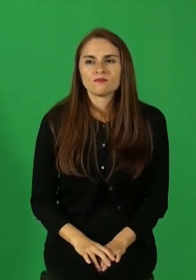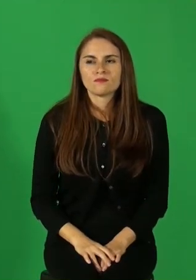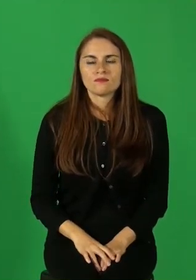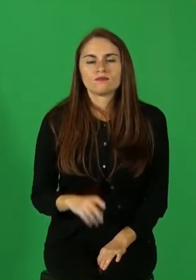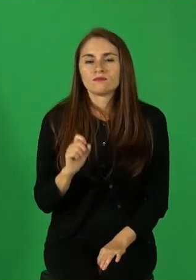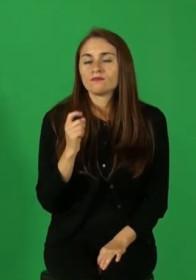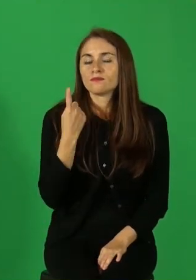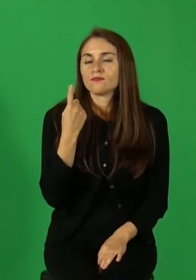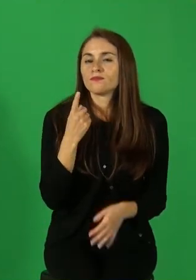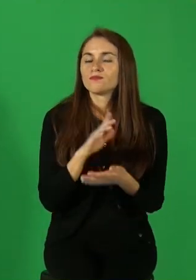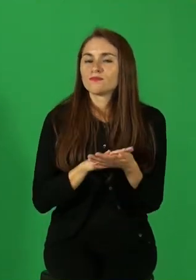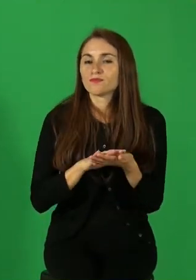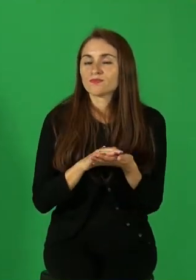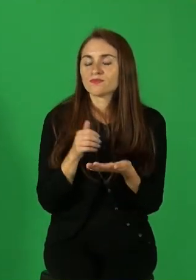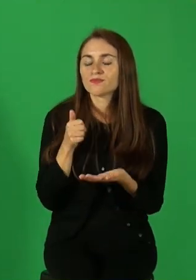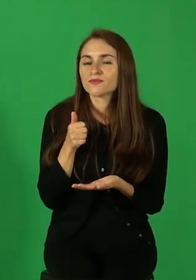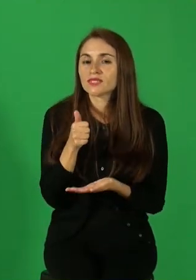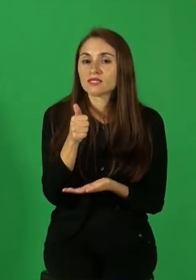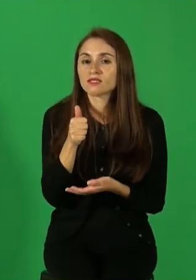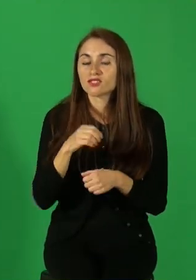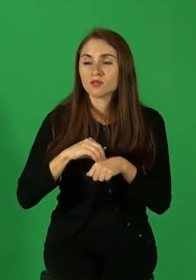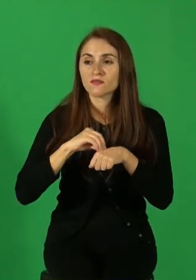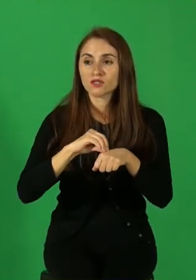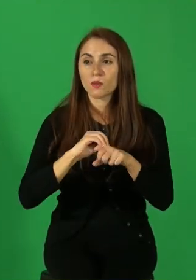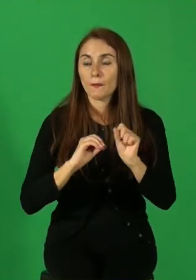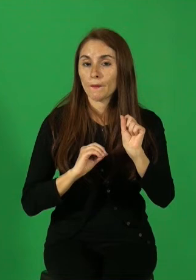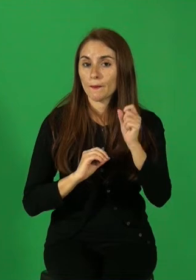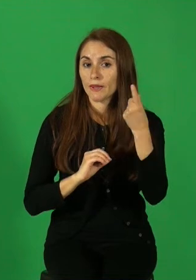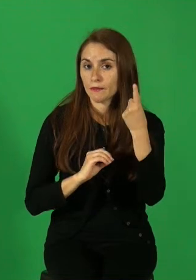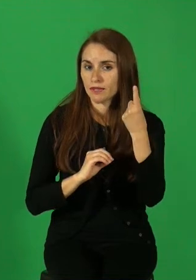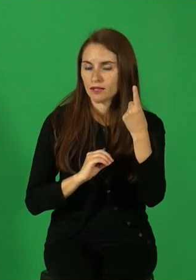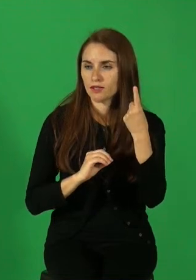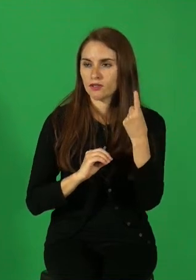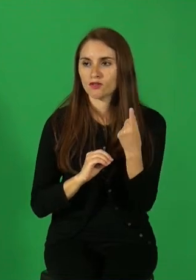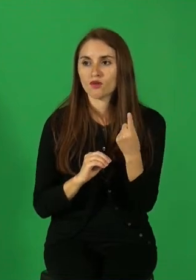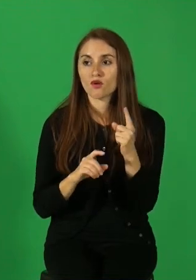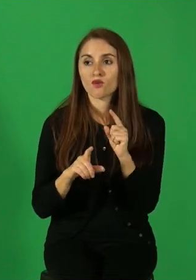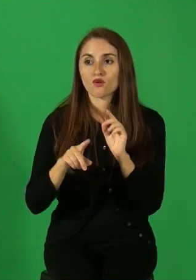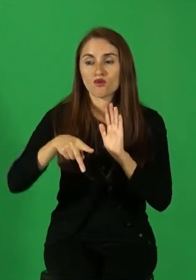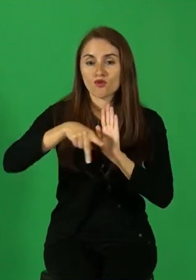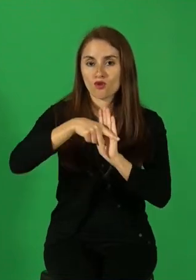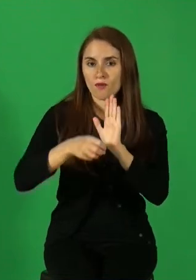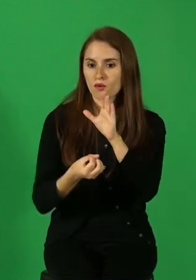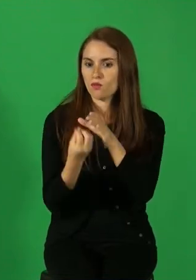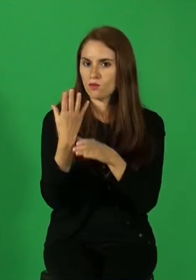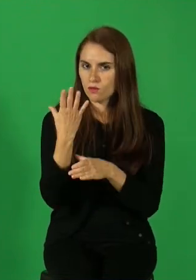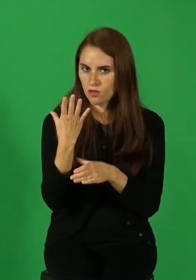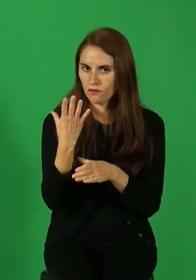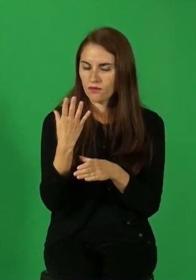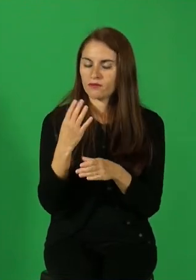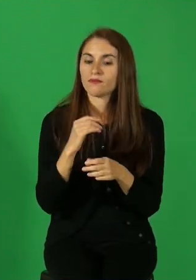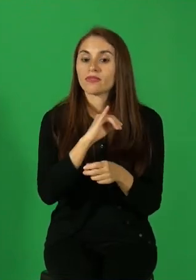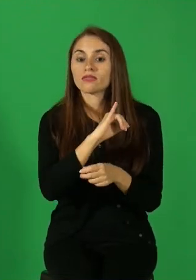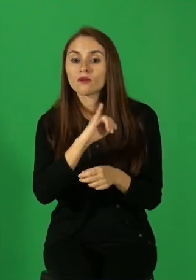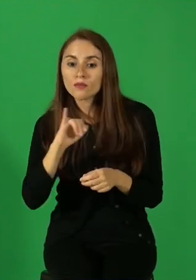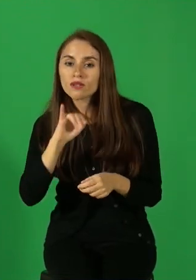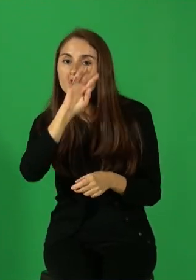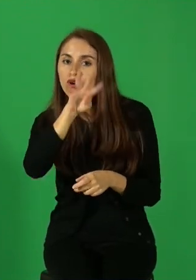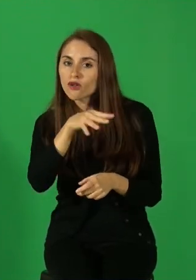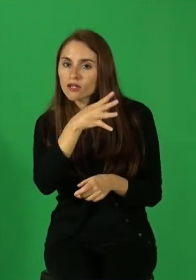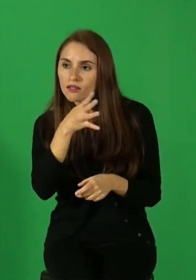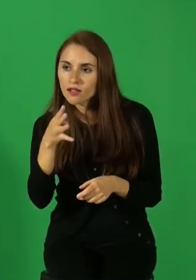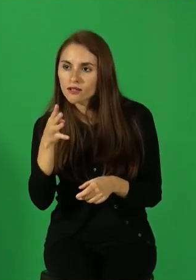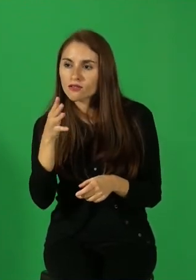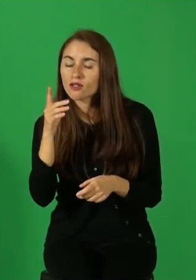Primer ejemplo. El director informó primero de las nuevas normas del patio, después del horario y